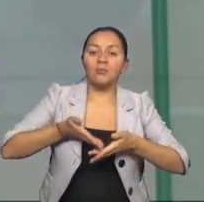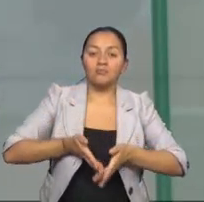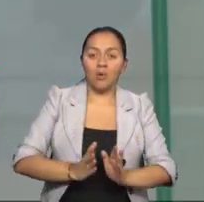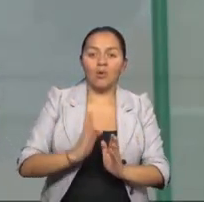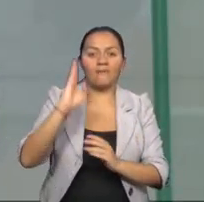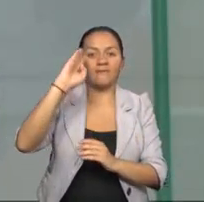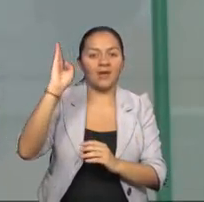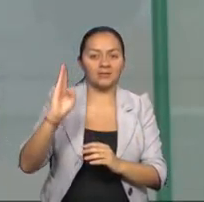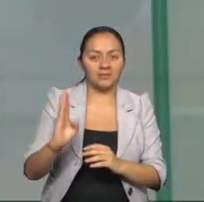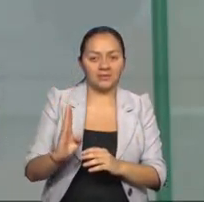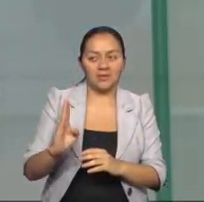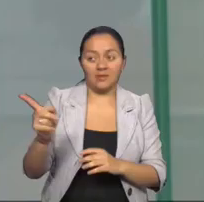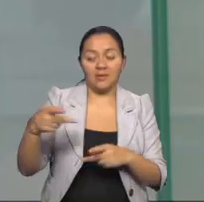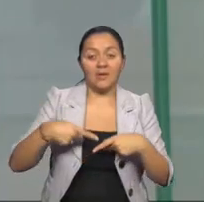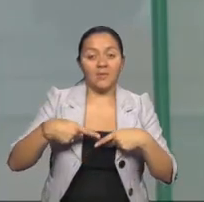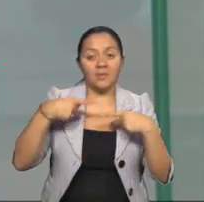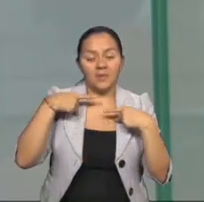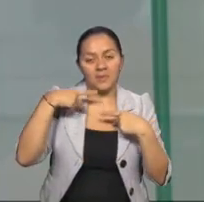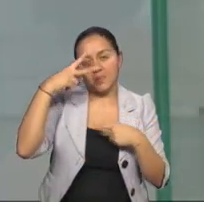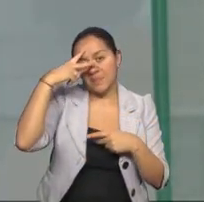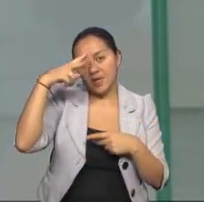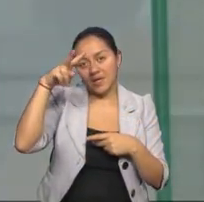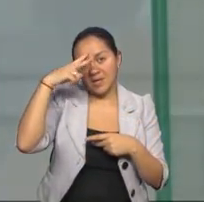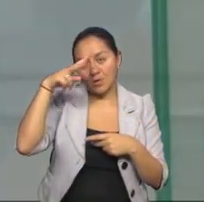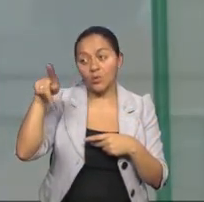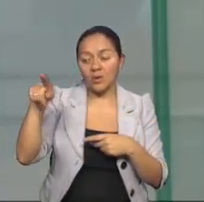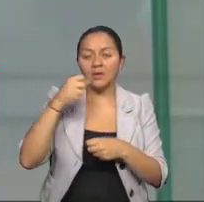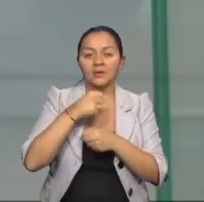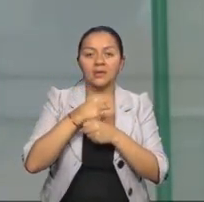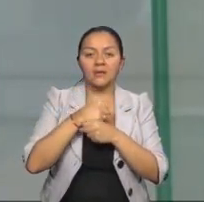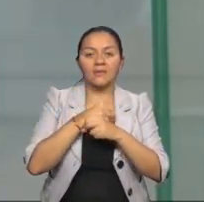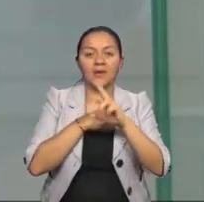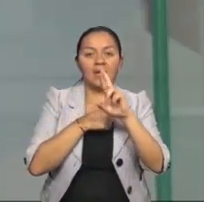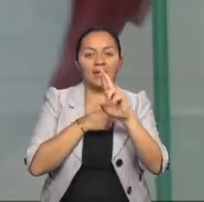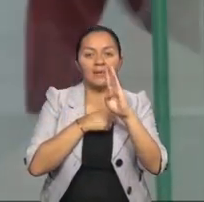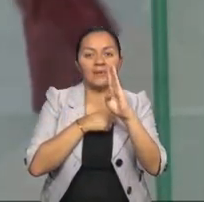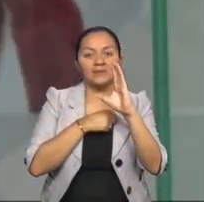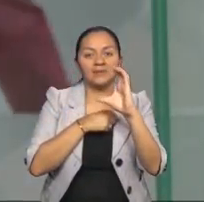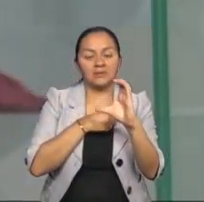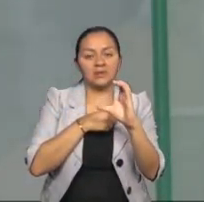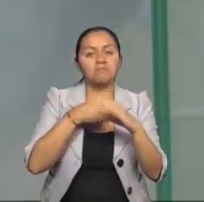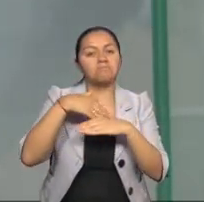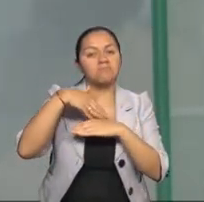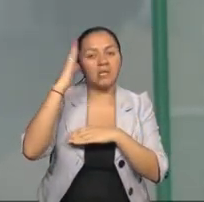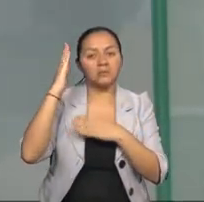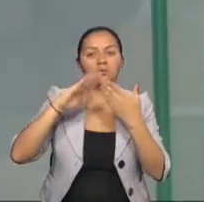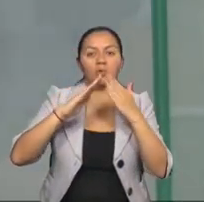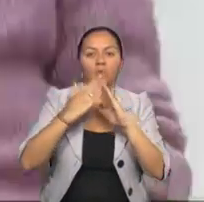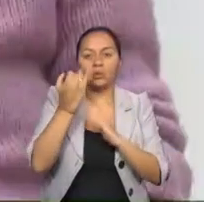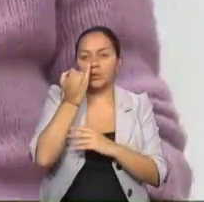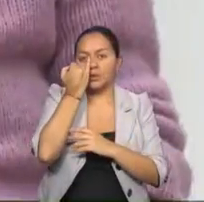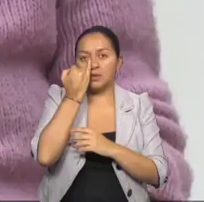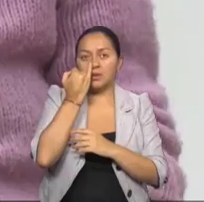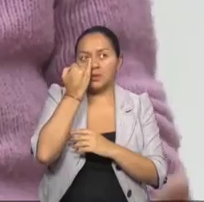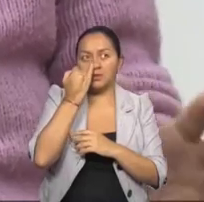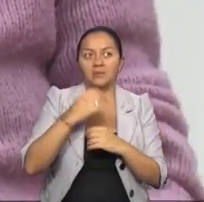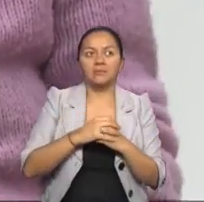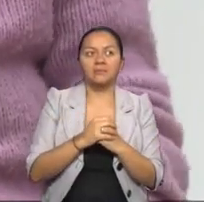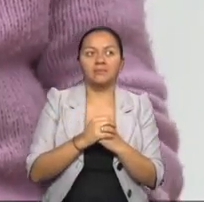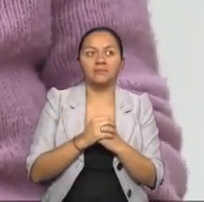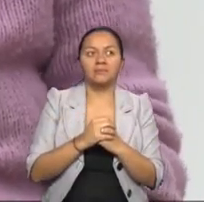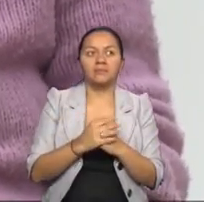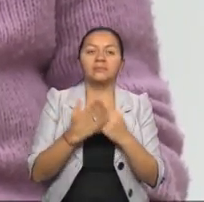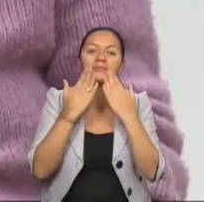trabaja mucho con rbc pero en la comunidad indígena me gustó para ver tenerte en ecuador muchas gracias y gracias